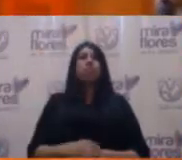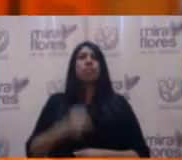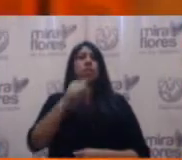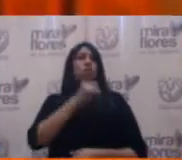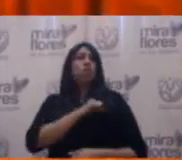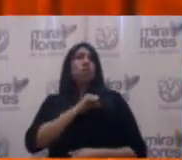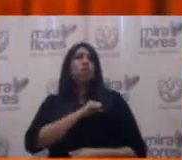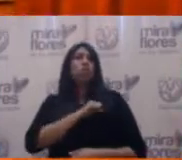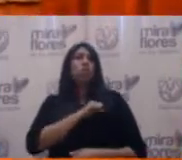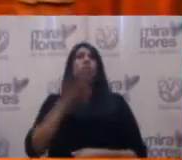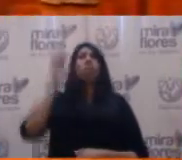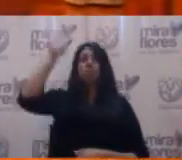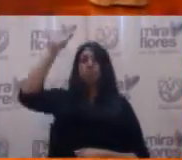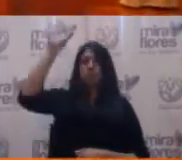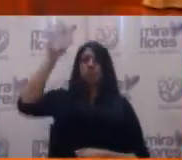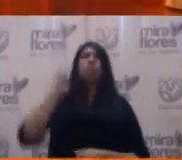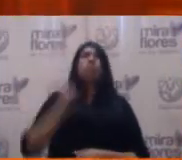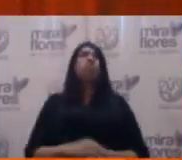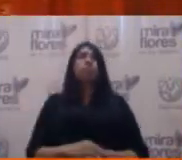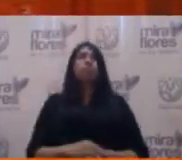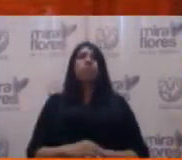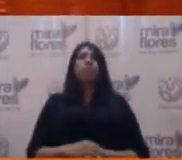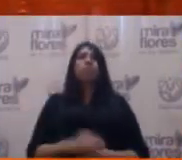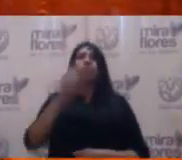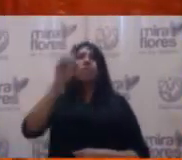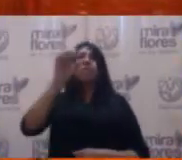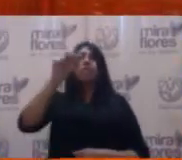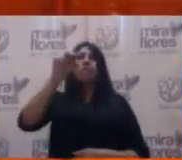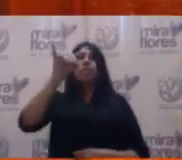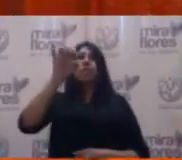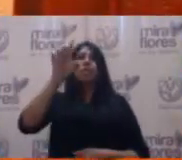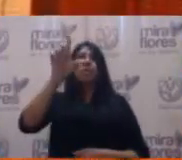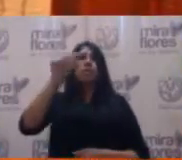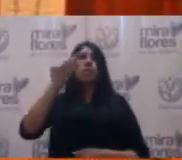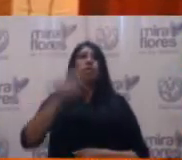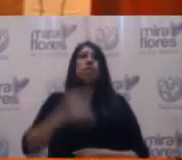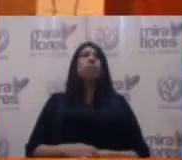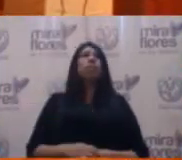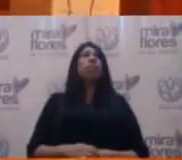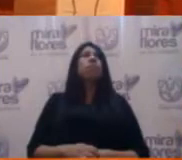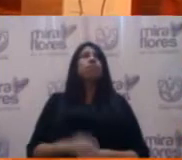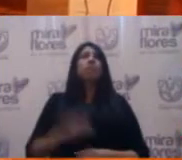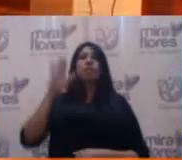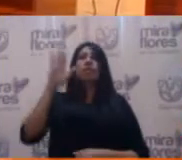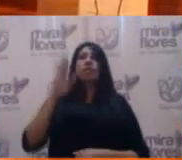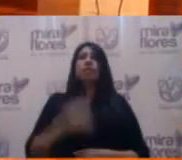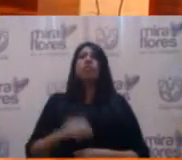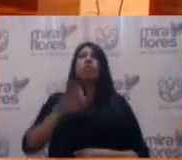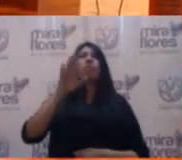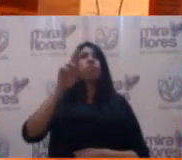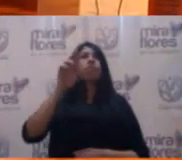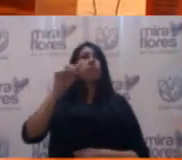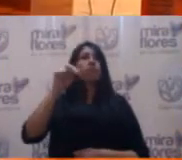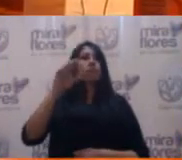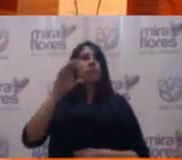Susana Stiglitz Watson. Señorita Daniela Lozano Vítor. Señora Franca Rey